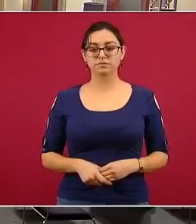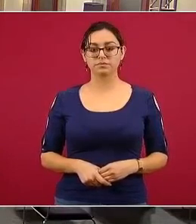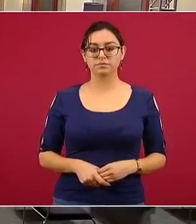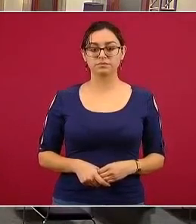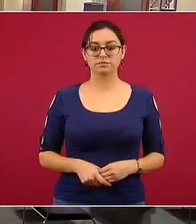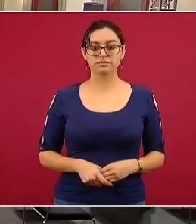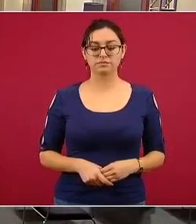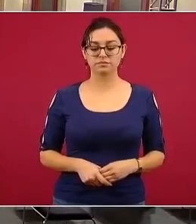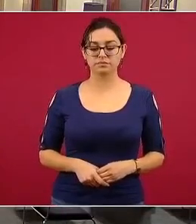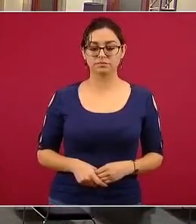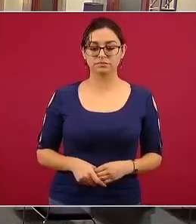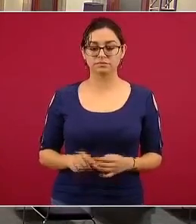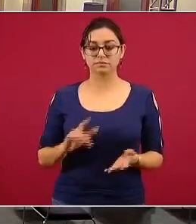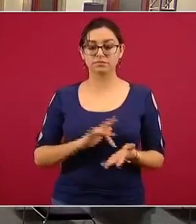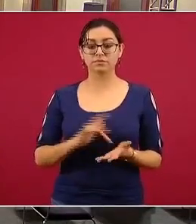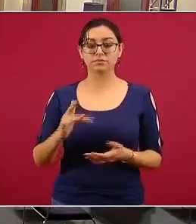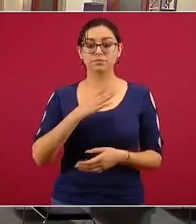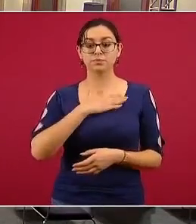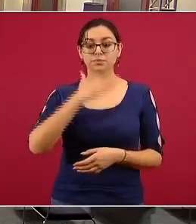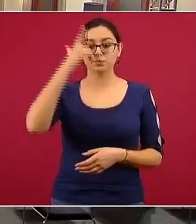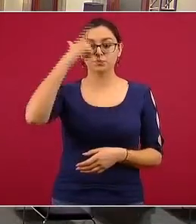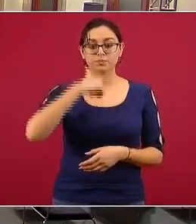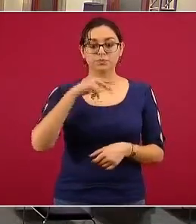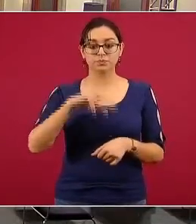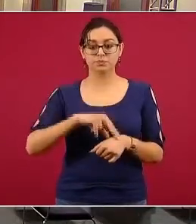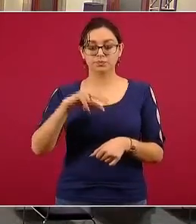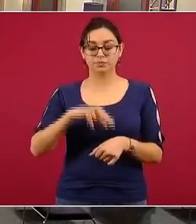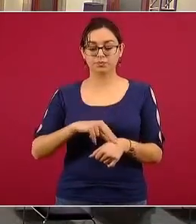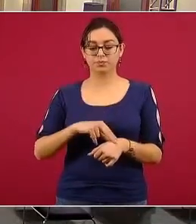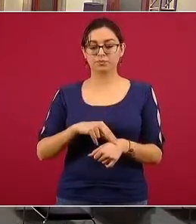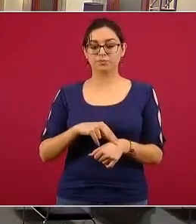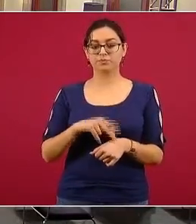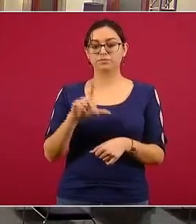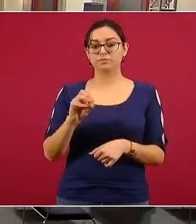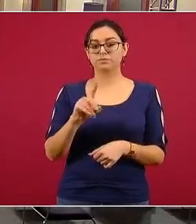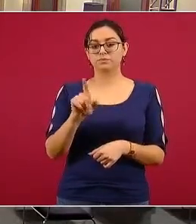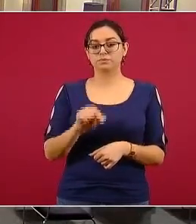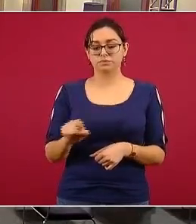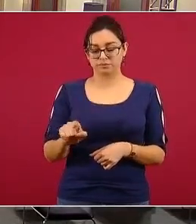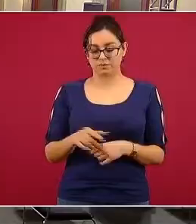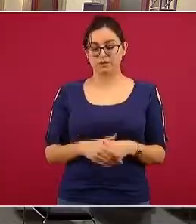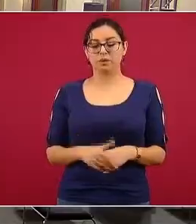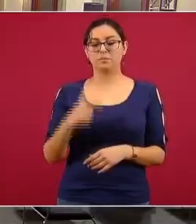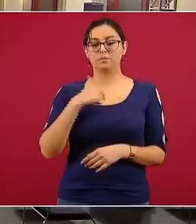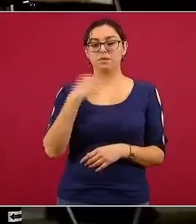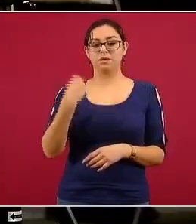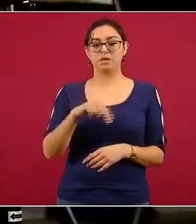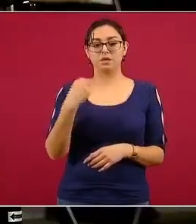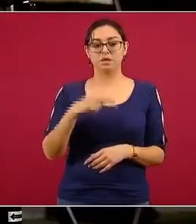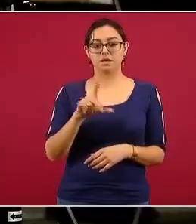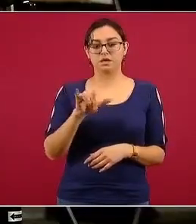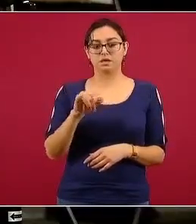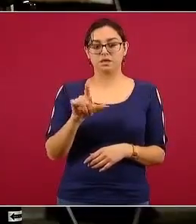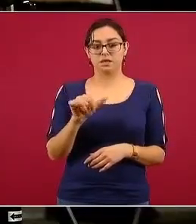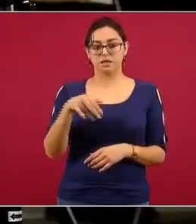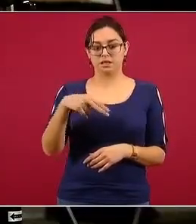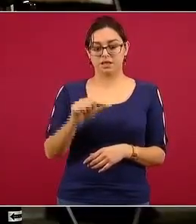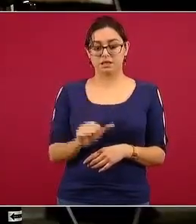Gracias. Buenas noches, doctor López Ridaura, Liliana Noble de Pulso Saludable. Hay mucha